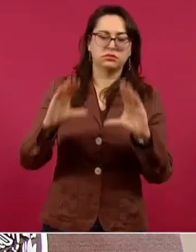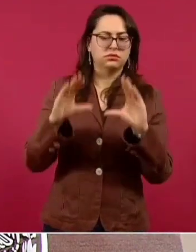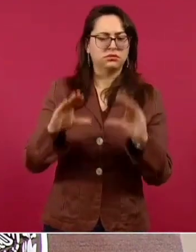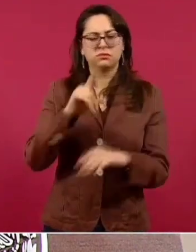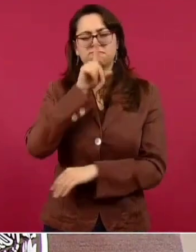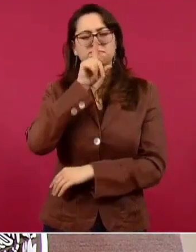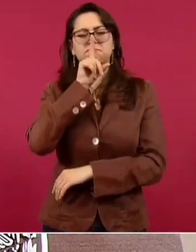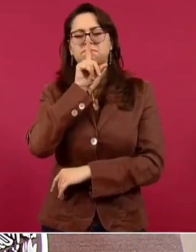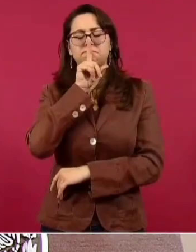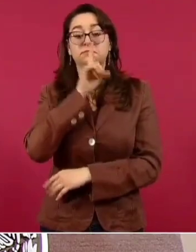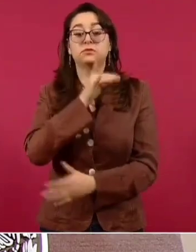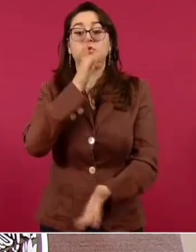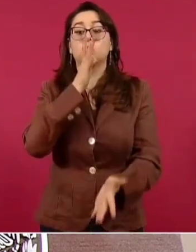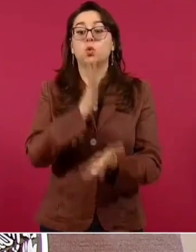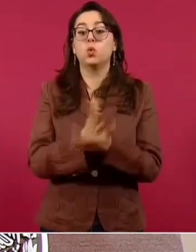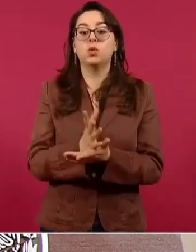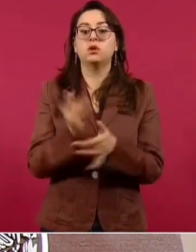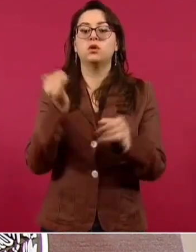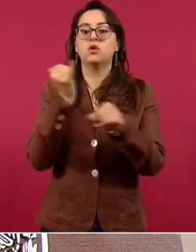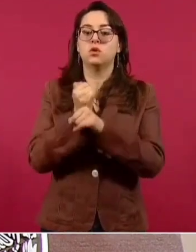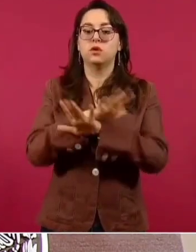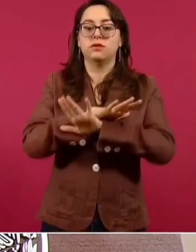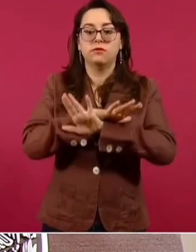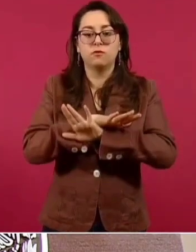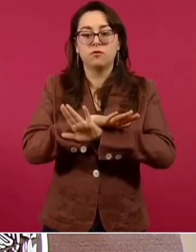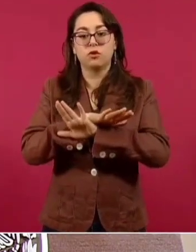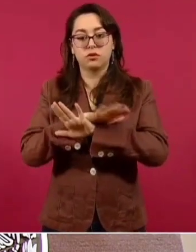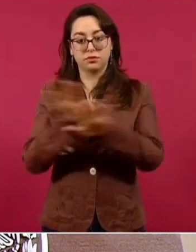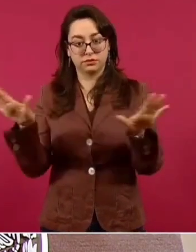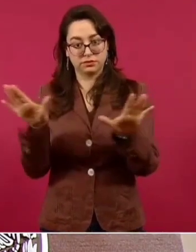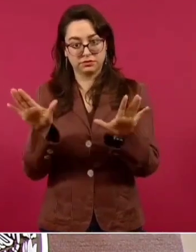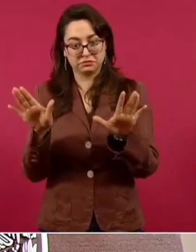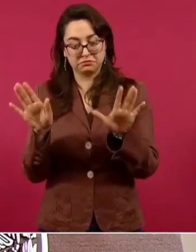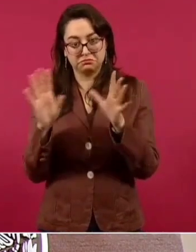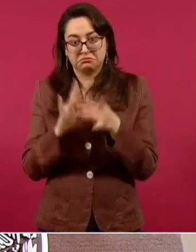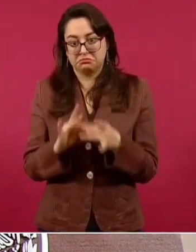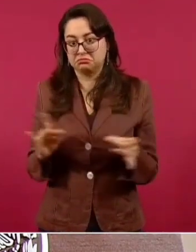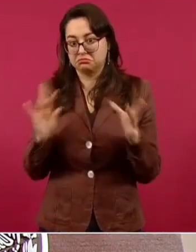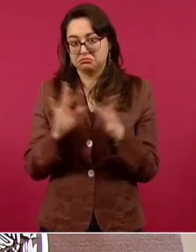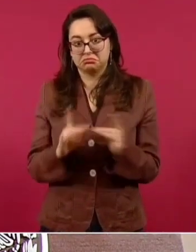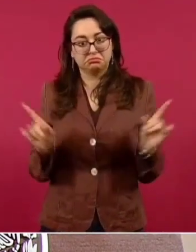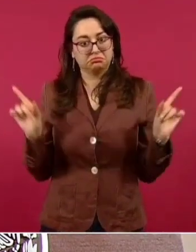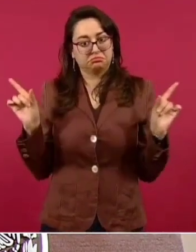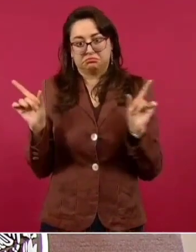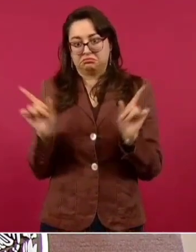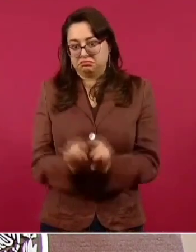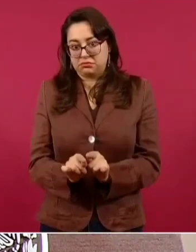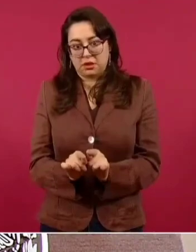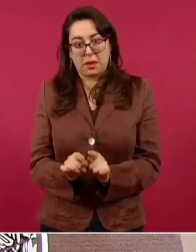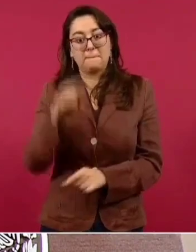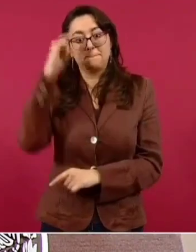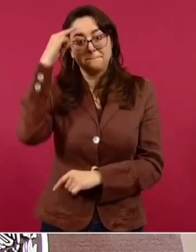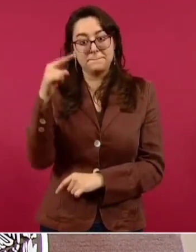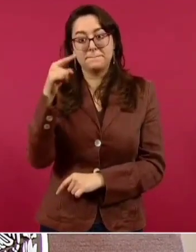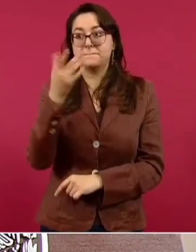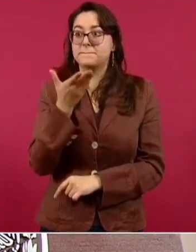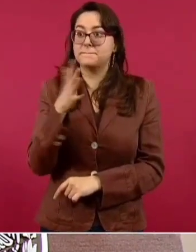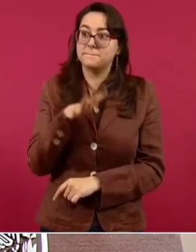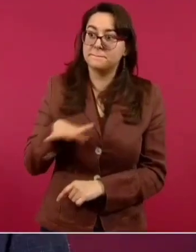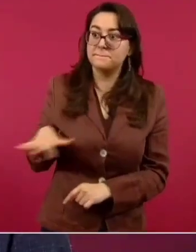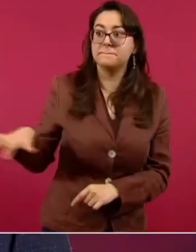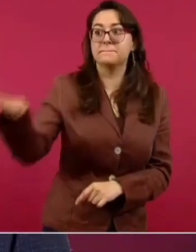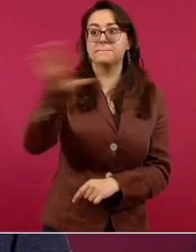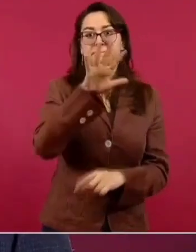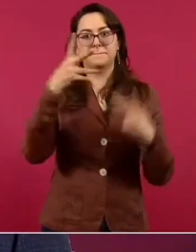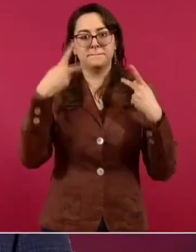tener una síntesis de simple comprensión para que el conjunto de el pueblo de